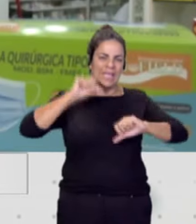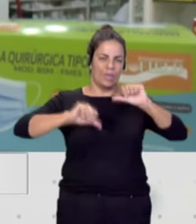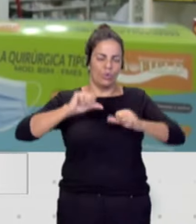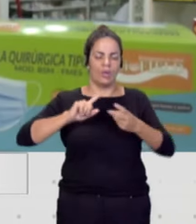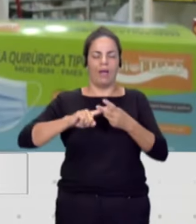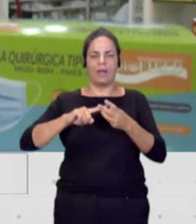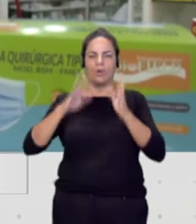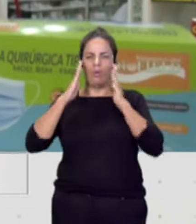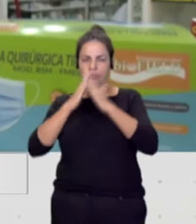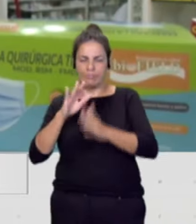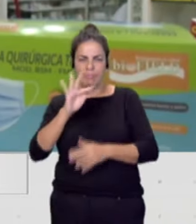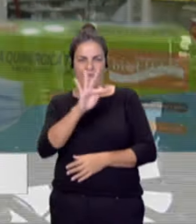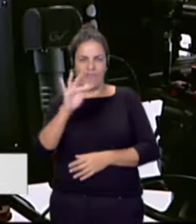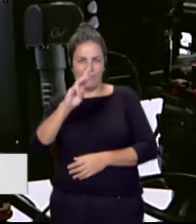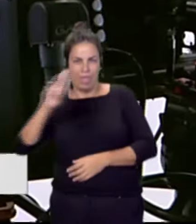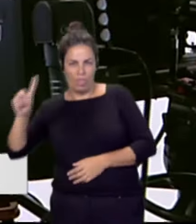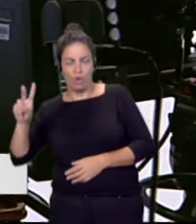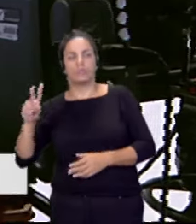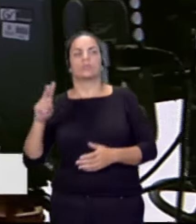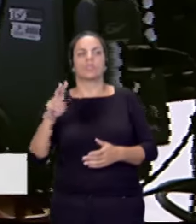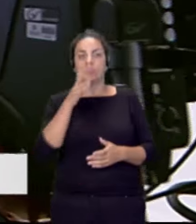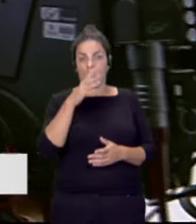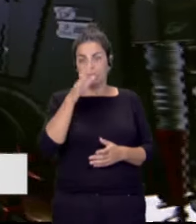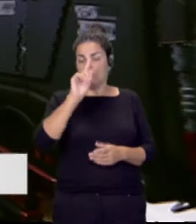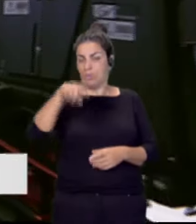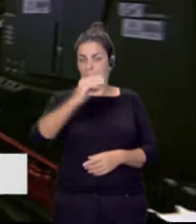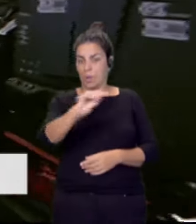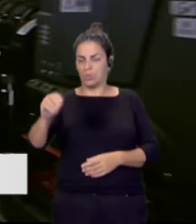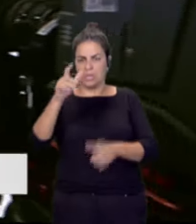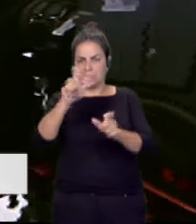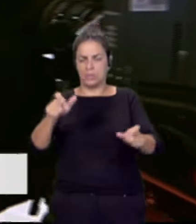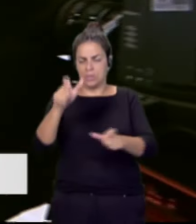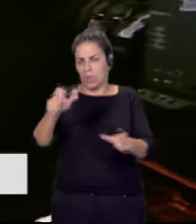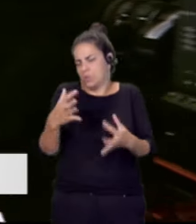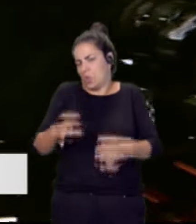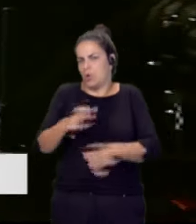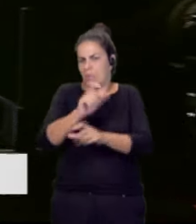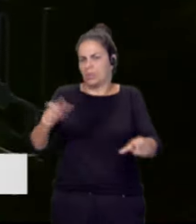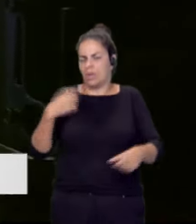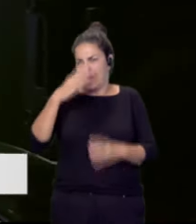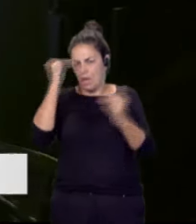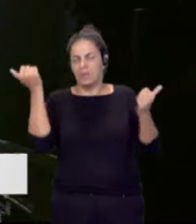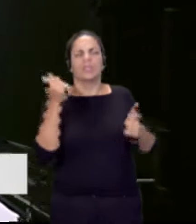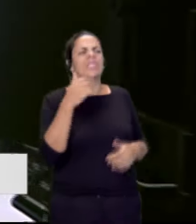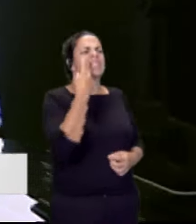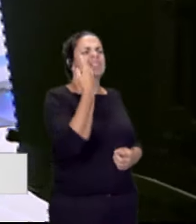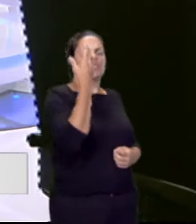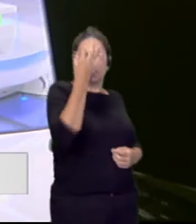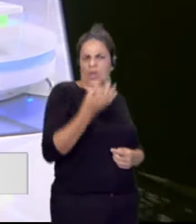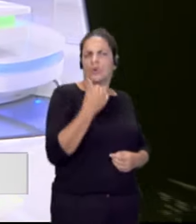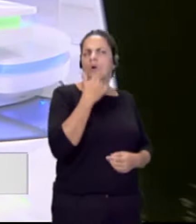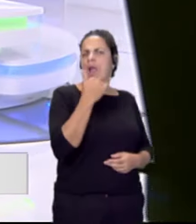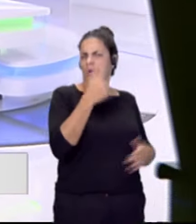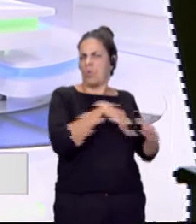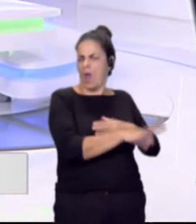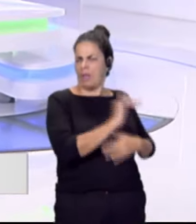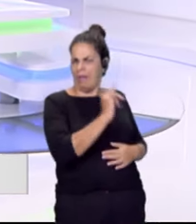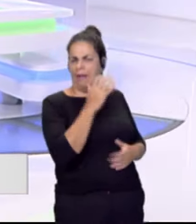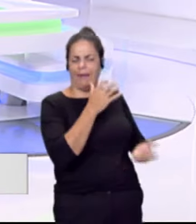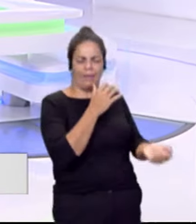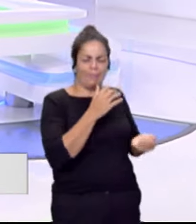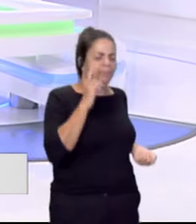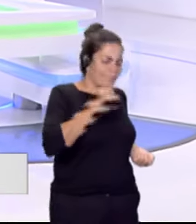acuerda. Alguna nos quedará por ahí sí, en alguna sí, gaveta, sí. ¿no? Yo tengo ya un remanente ahí que me quedó. Sí, alguna nos queda, porque vamos sabíamos, a irla buscando. Porque